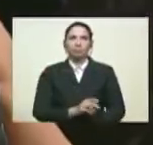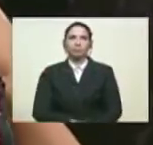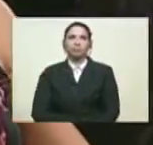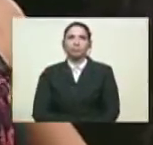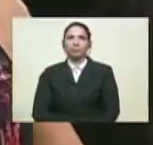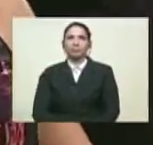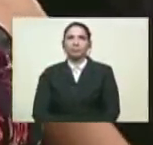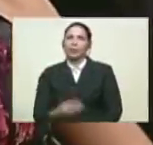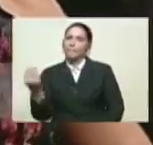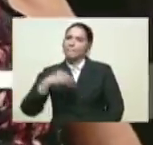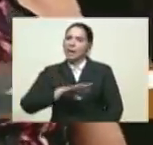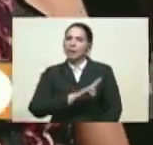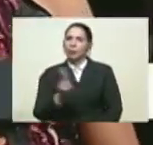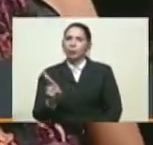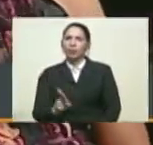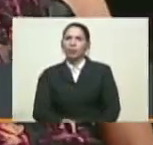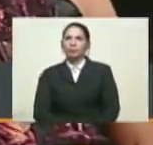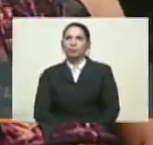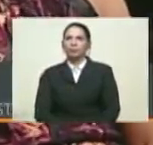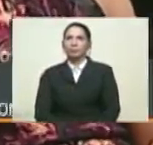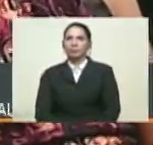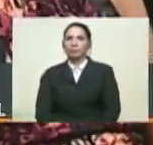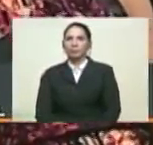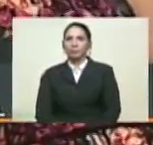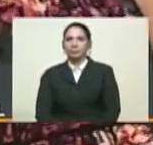más república.